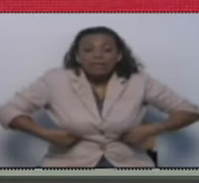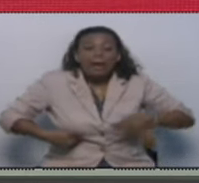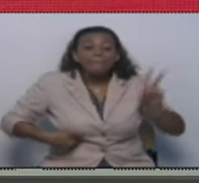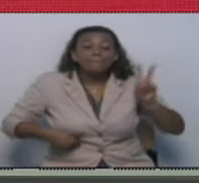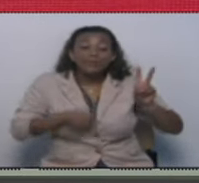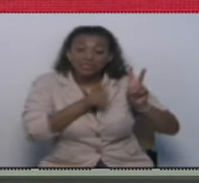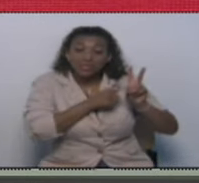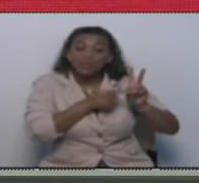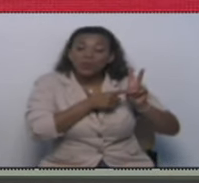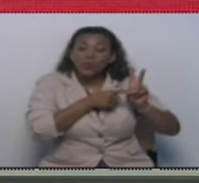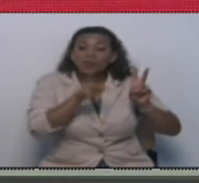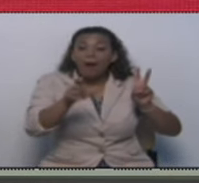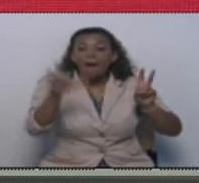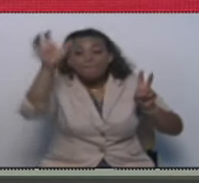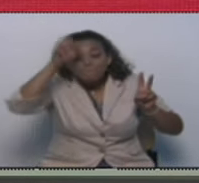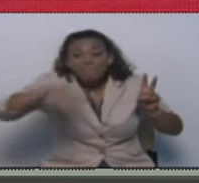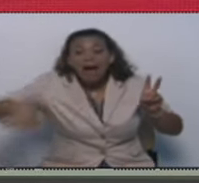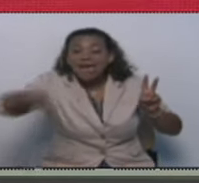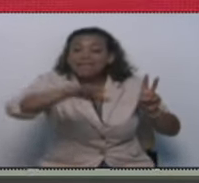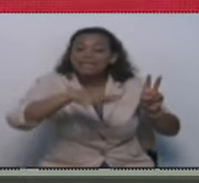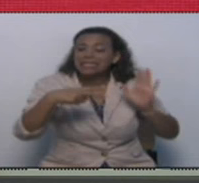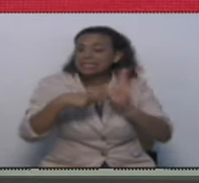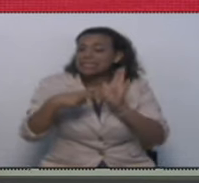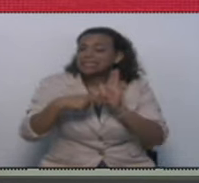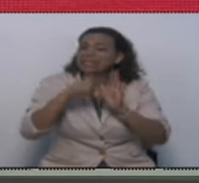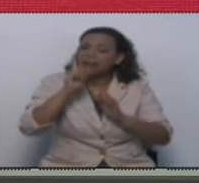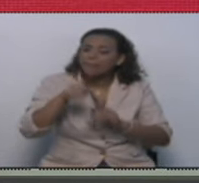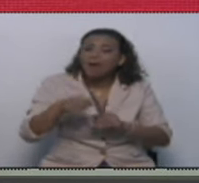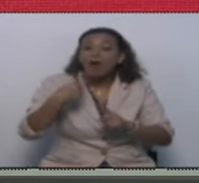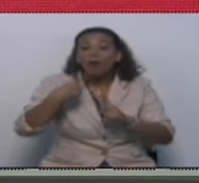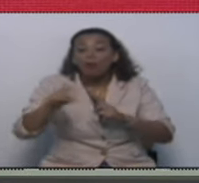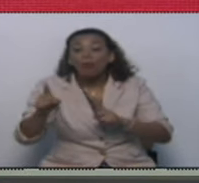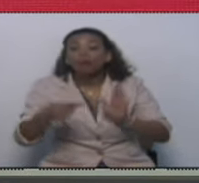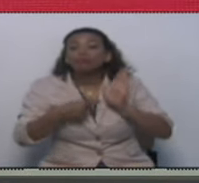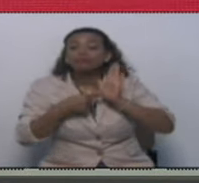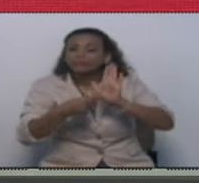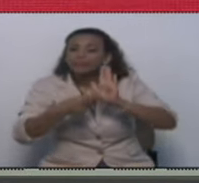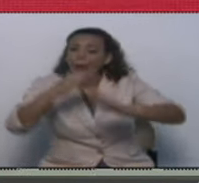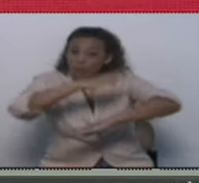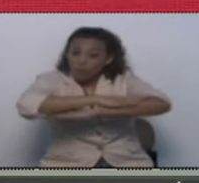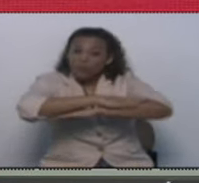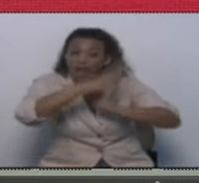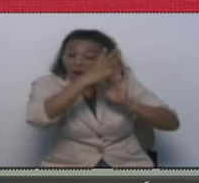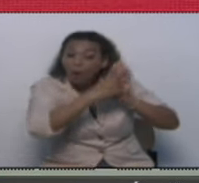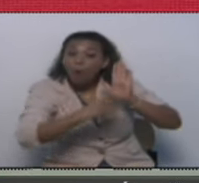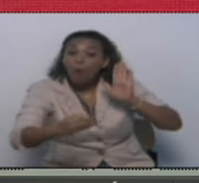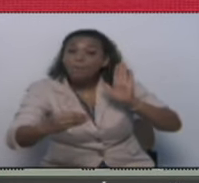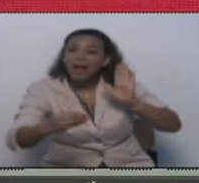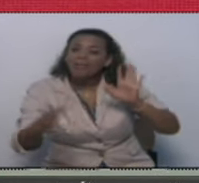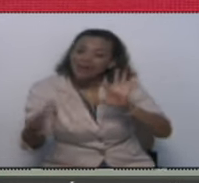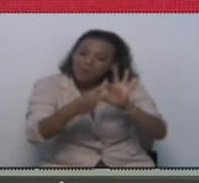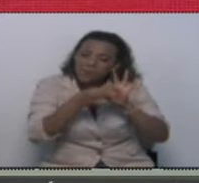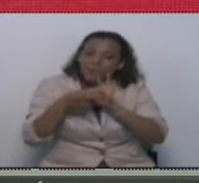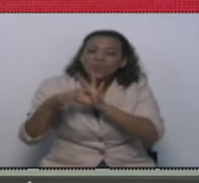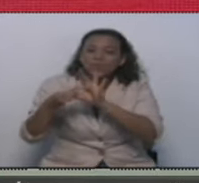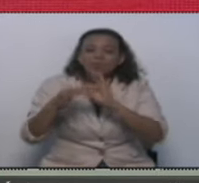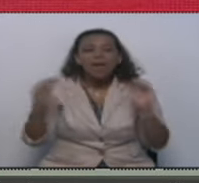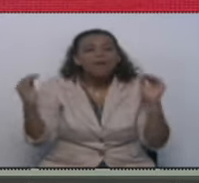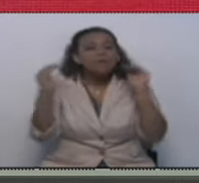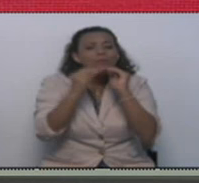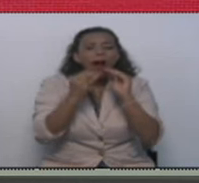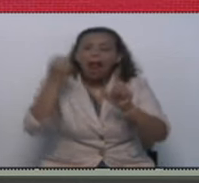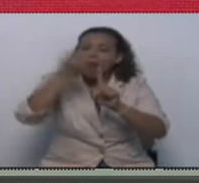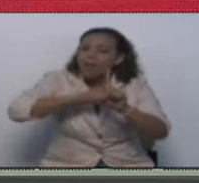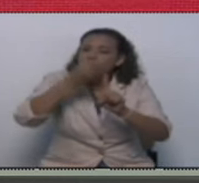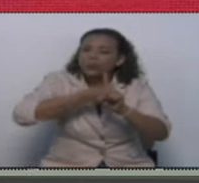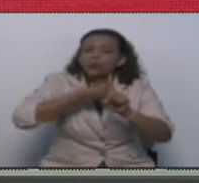Venezuela y nuestros países, y también refleja que estamos juntos en la misma lucha,